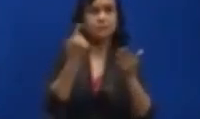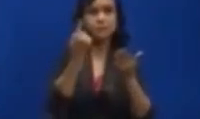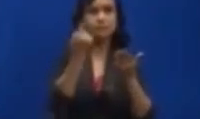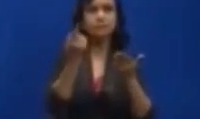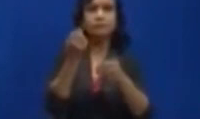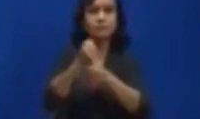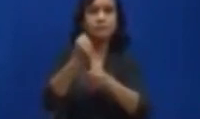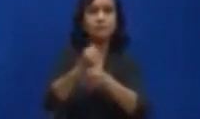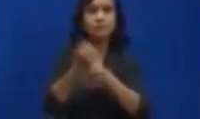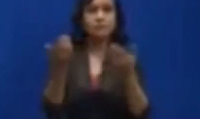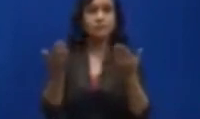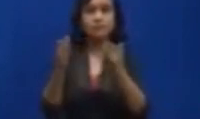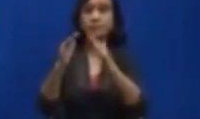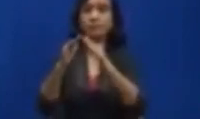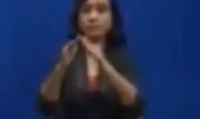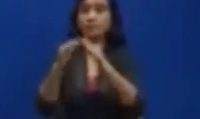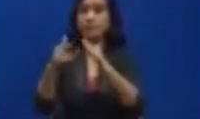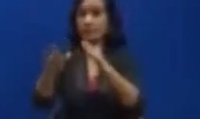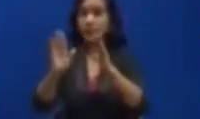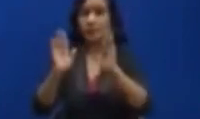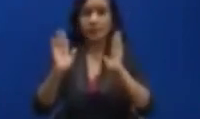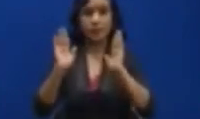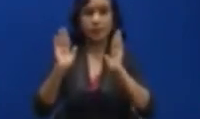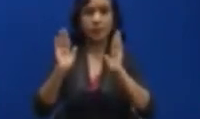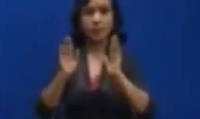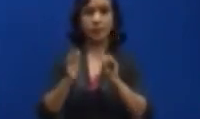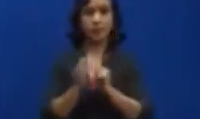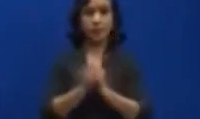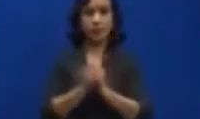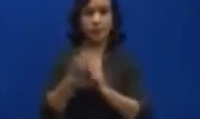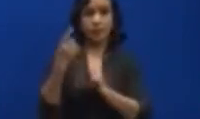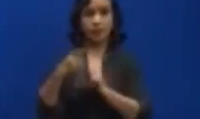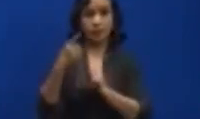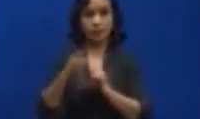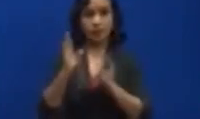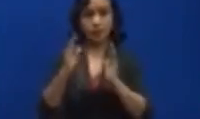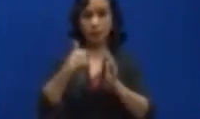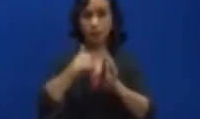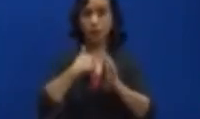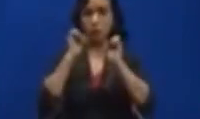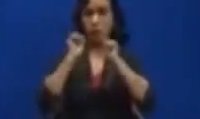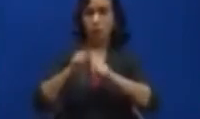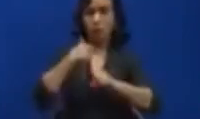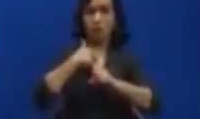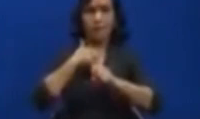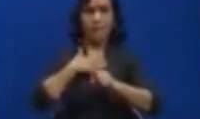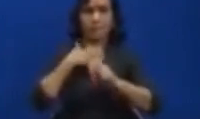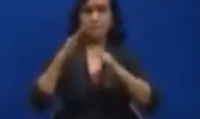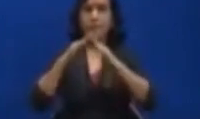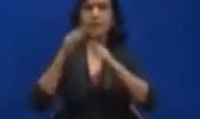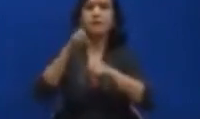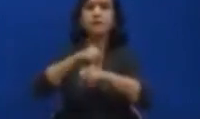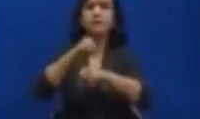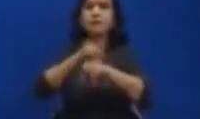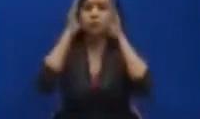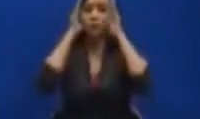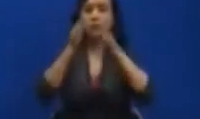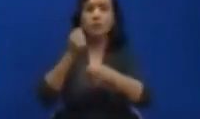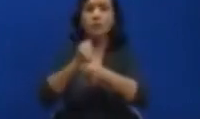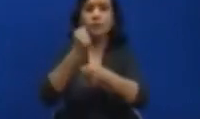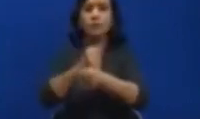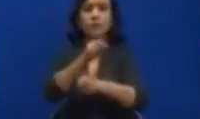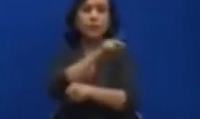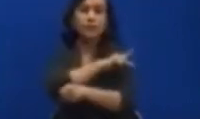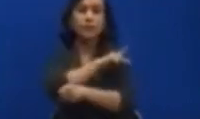trabajar? Y ahí, tiene derecho también, y si te quedas, pues me quedo yo también. ¿Qué médico va a trabajar? ¿Qué policía